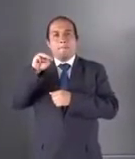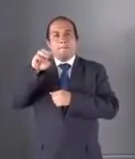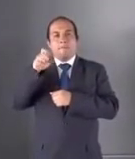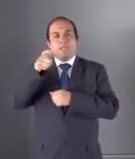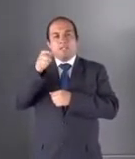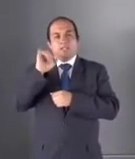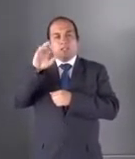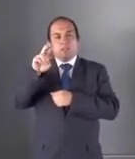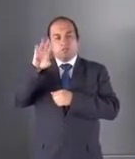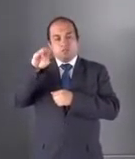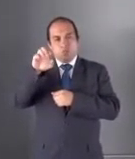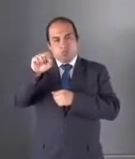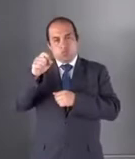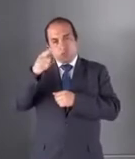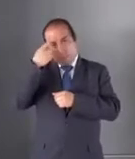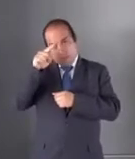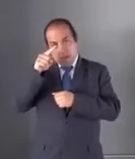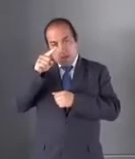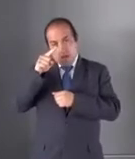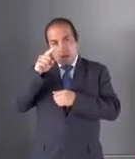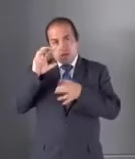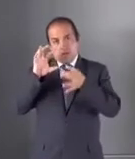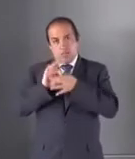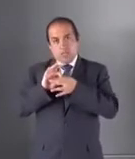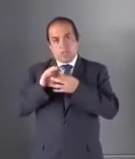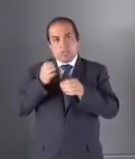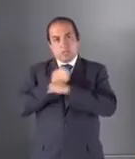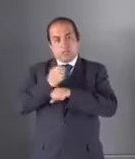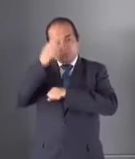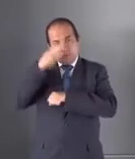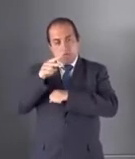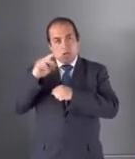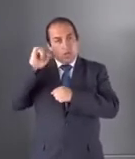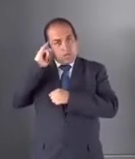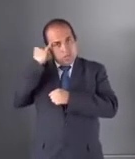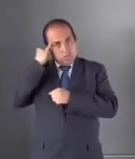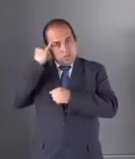el propio Estado de México. Indios Verdes se va a convertir realmente en